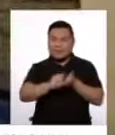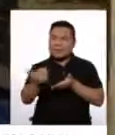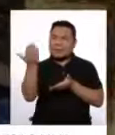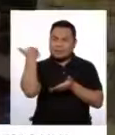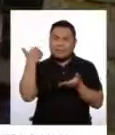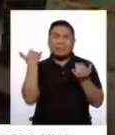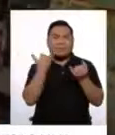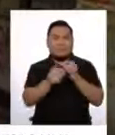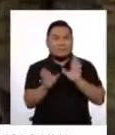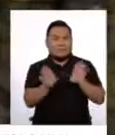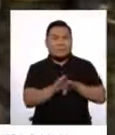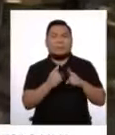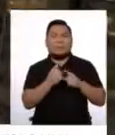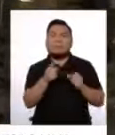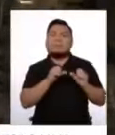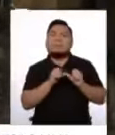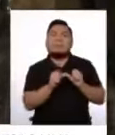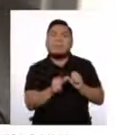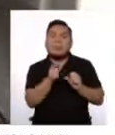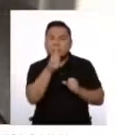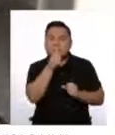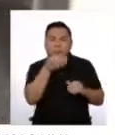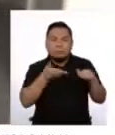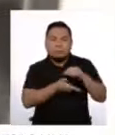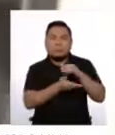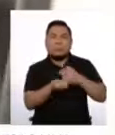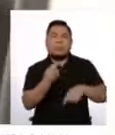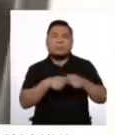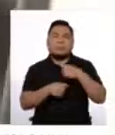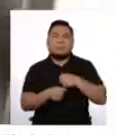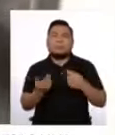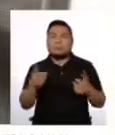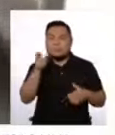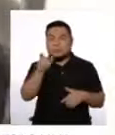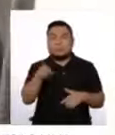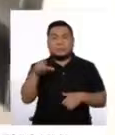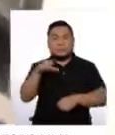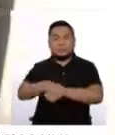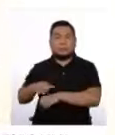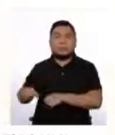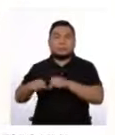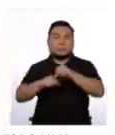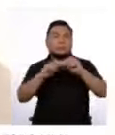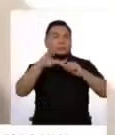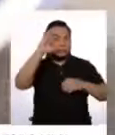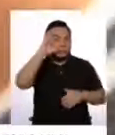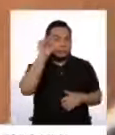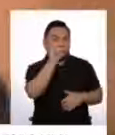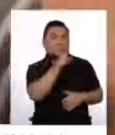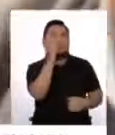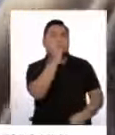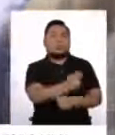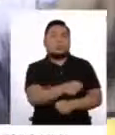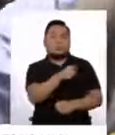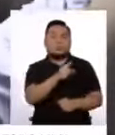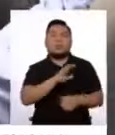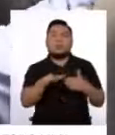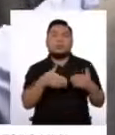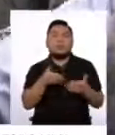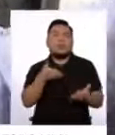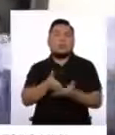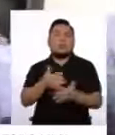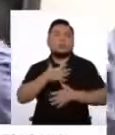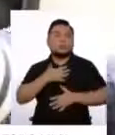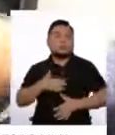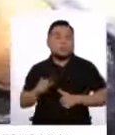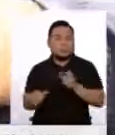seguía comercializando productos de manera clandestina. Los detenidos eran puestos a disposición de las autoridades y denunciadas por el delito contra la